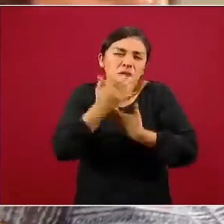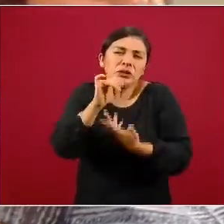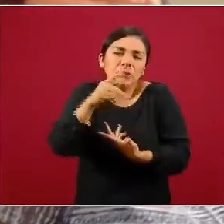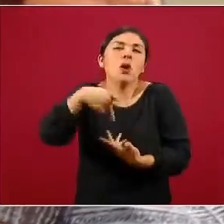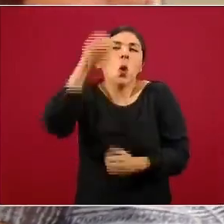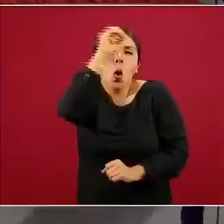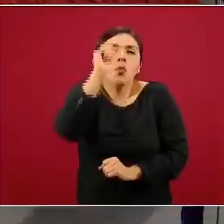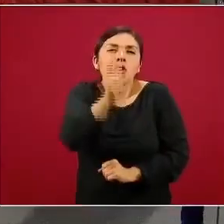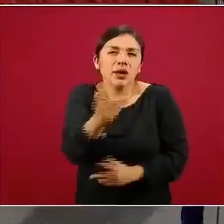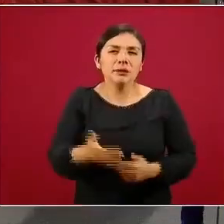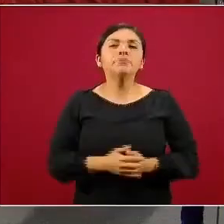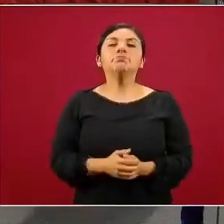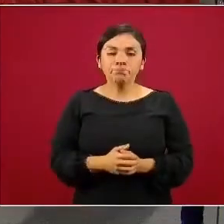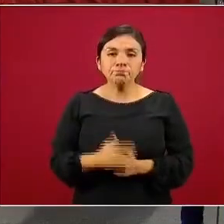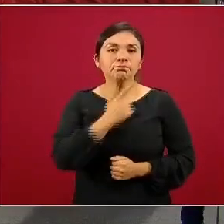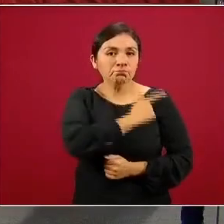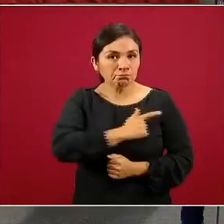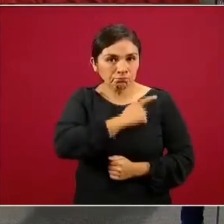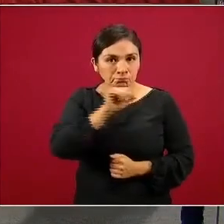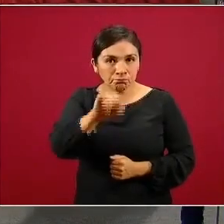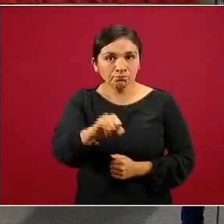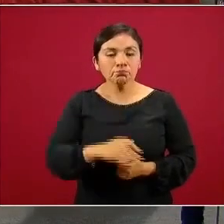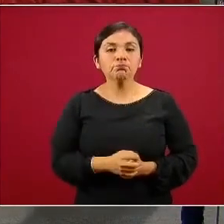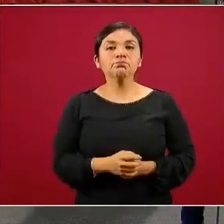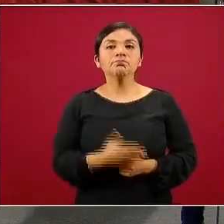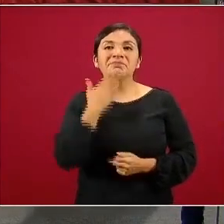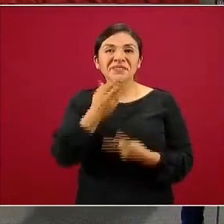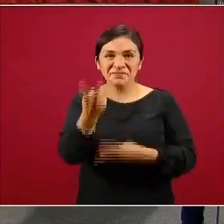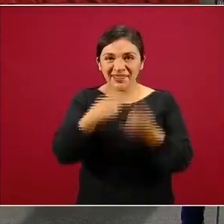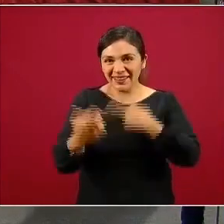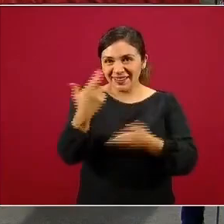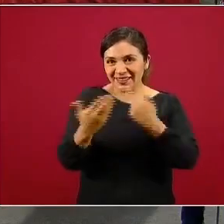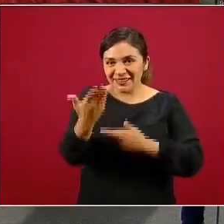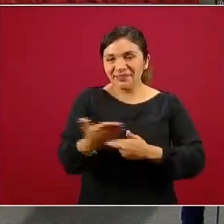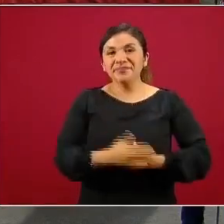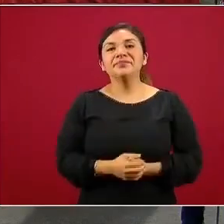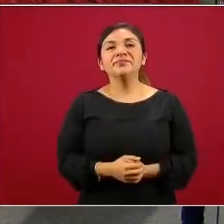expresión. Gracias. Con mucho gusto, Blanca Valadez, y bienvenida de regreso.